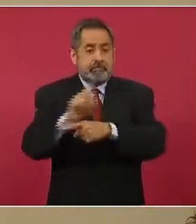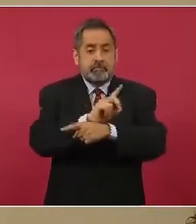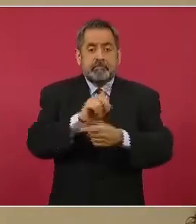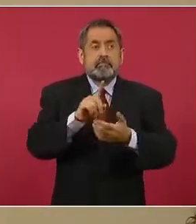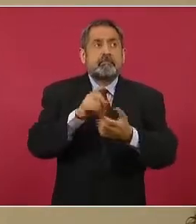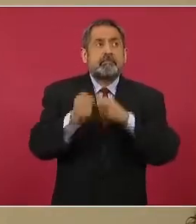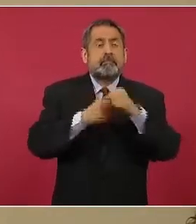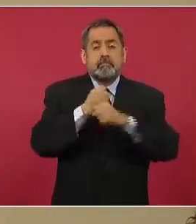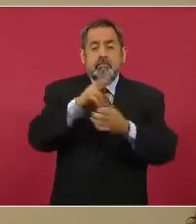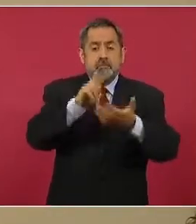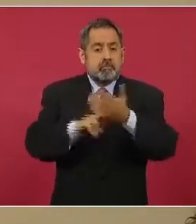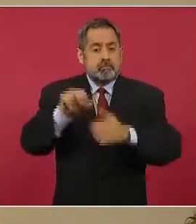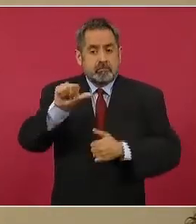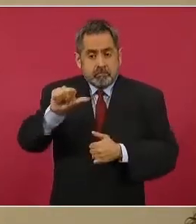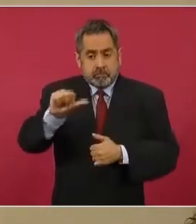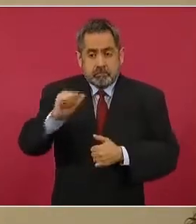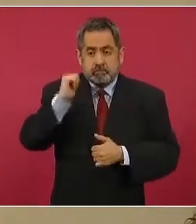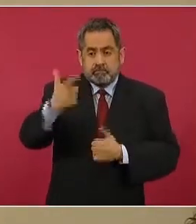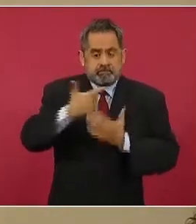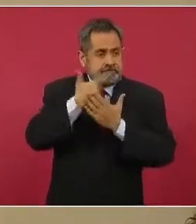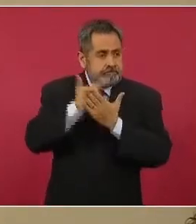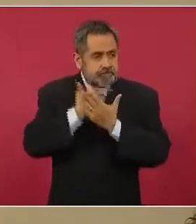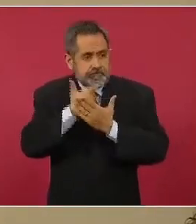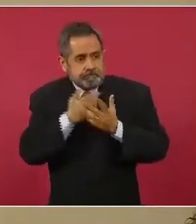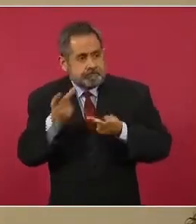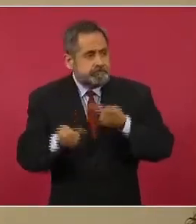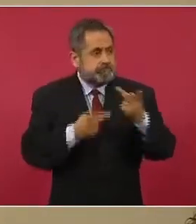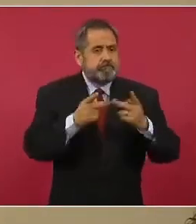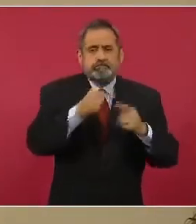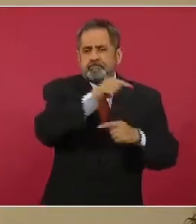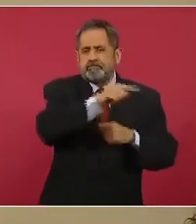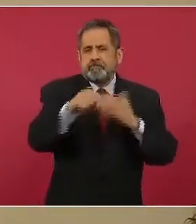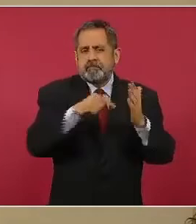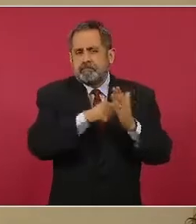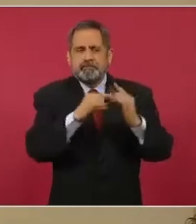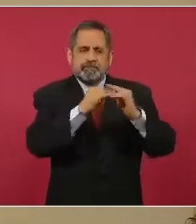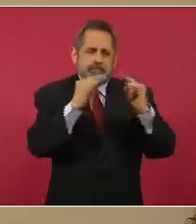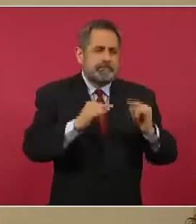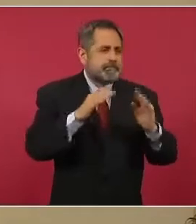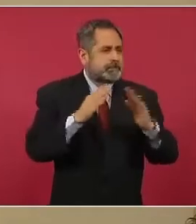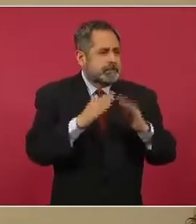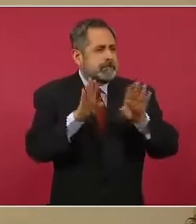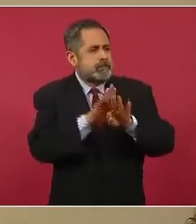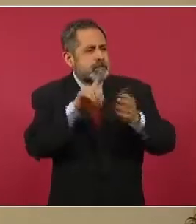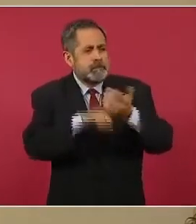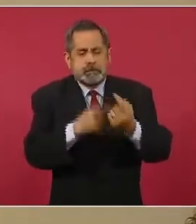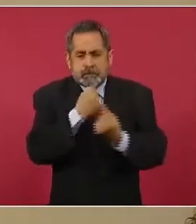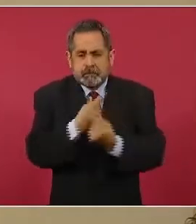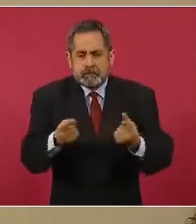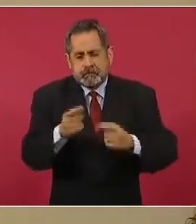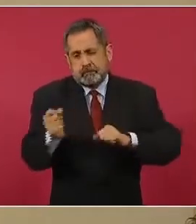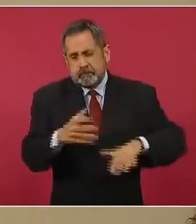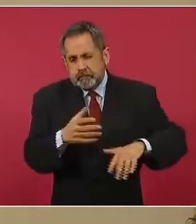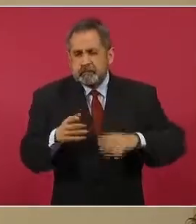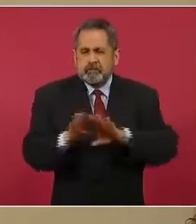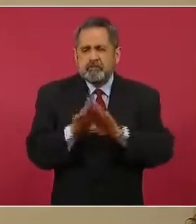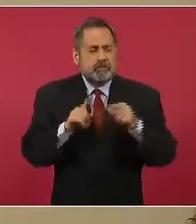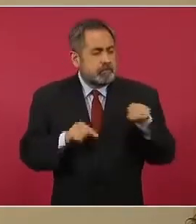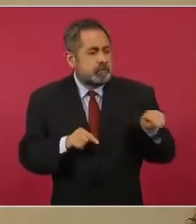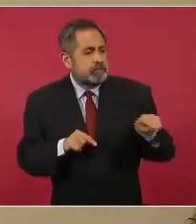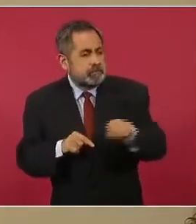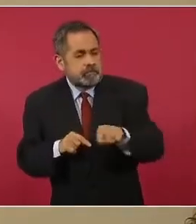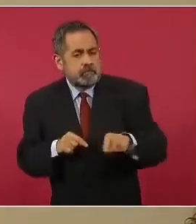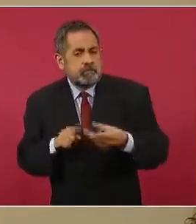del 2021, no ha sido actualizado. Incluso todavía aparece el albergue de Mamá Rosa con registro vigente de